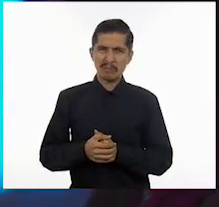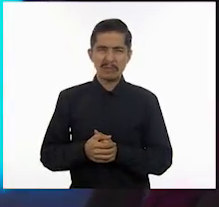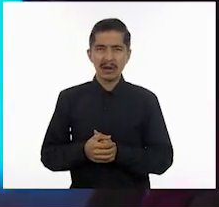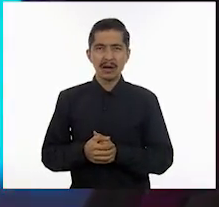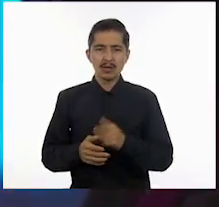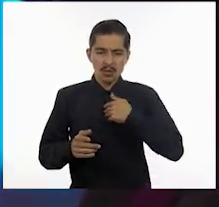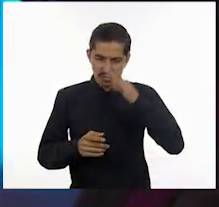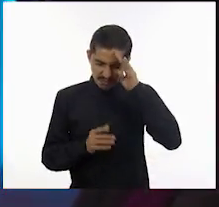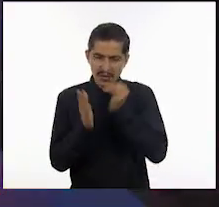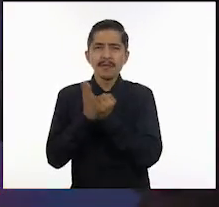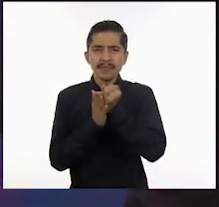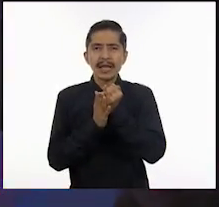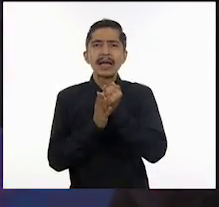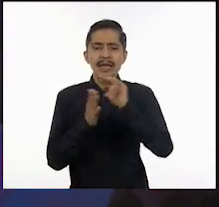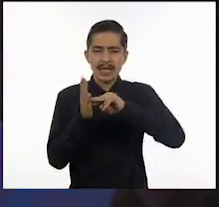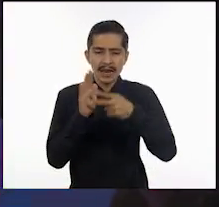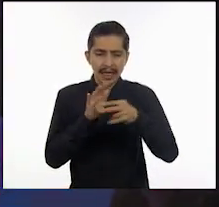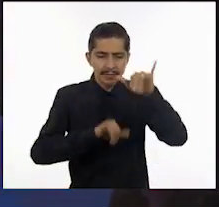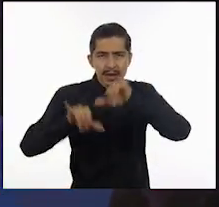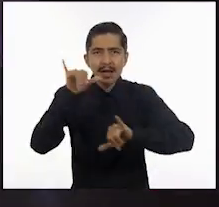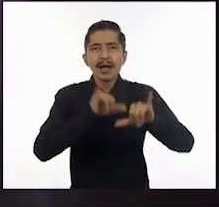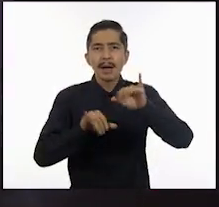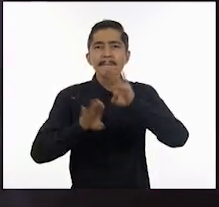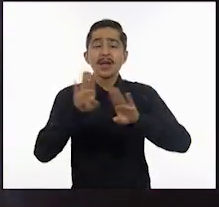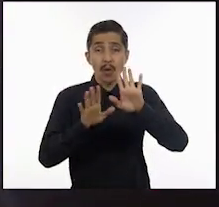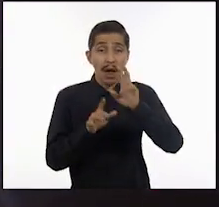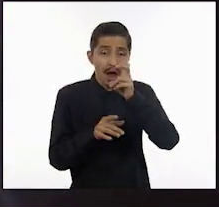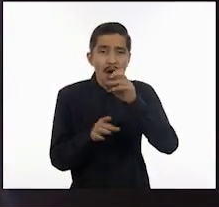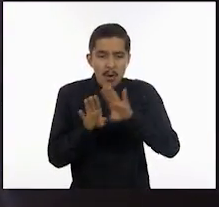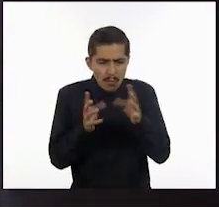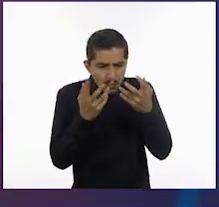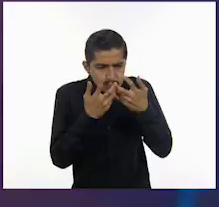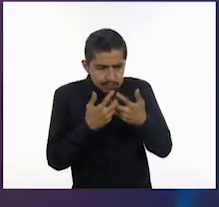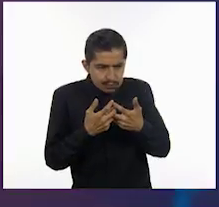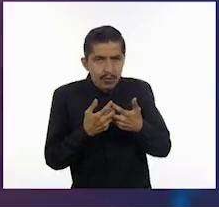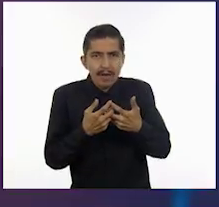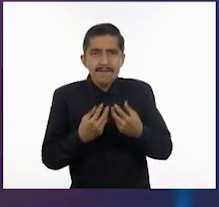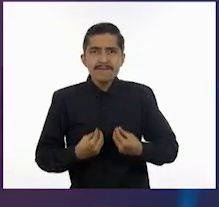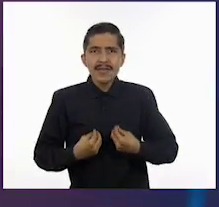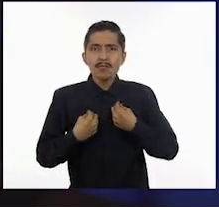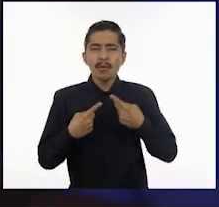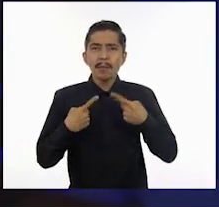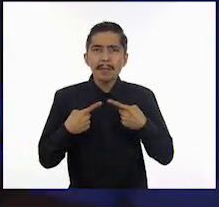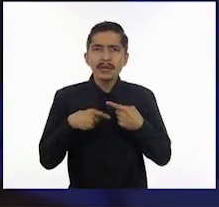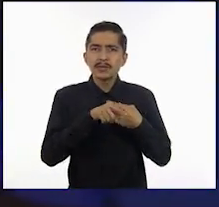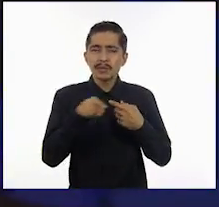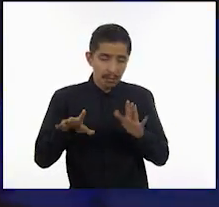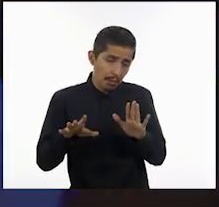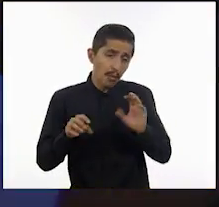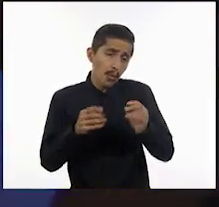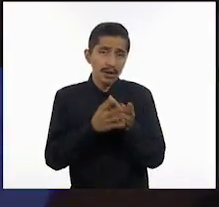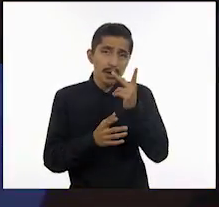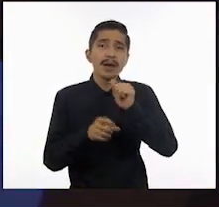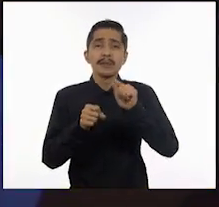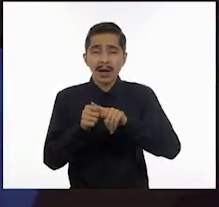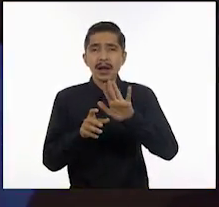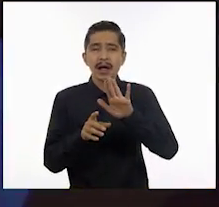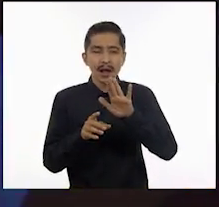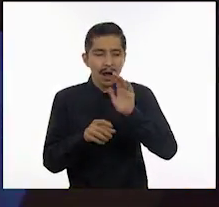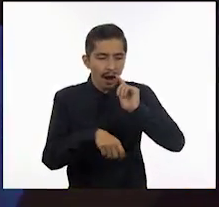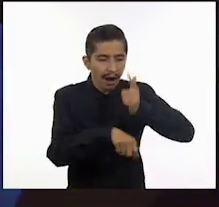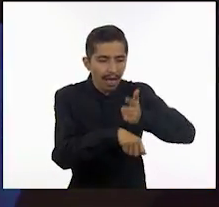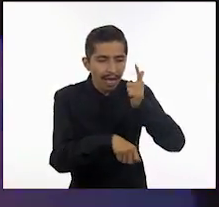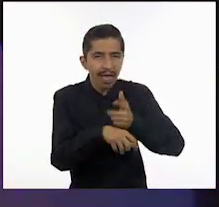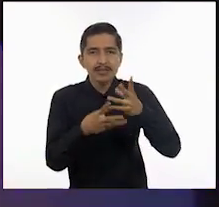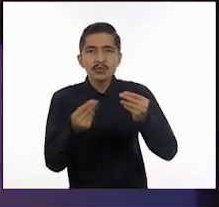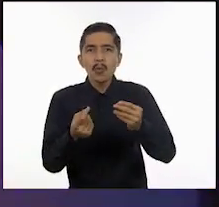Decidí estudiar ingeniería bioquímica porque me ayudó a entender cómo funcionaban los seres vivos, pero también empezó mi camino para descubrir soluciones que